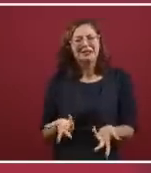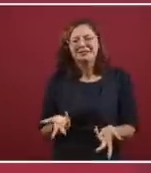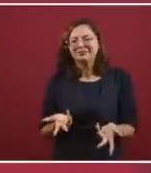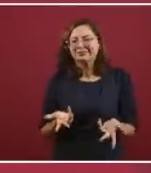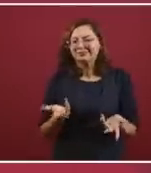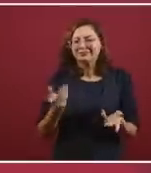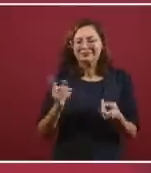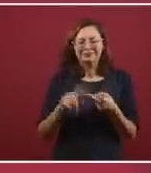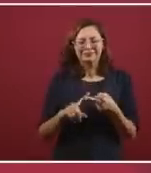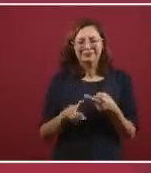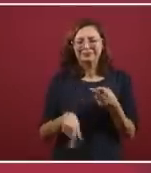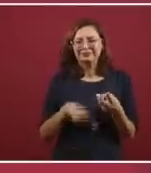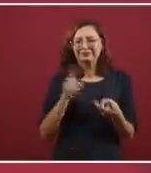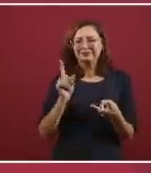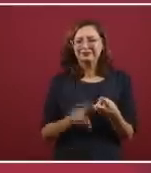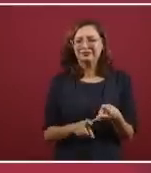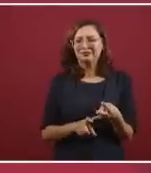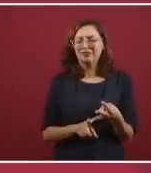este